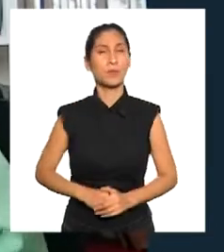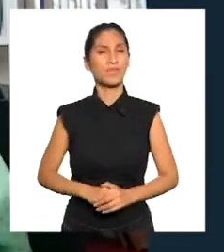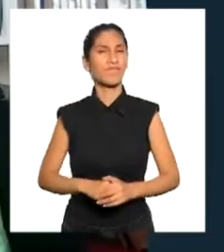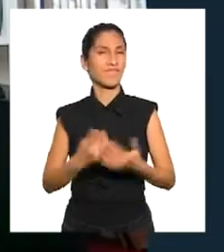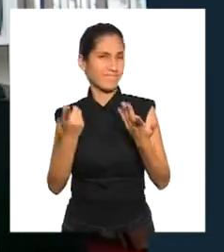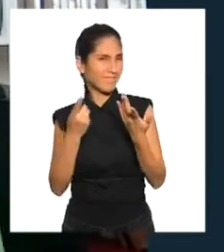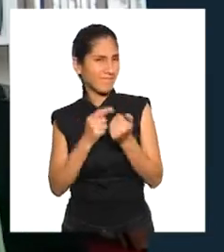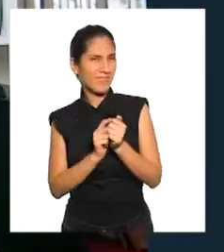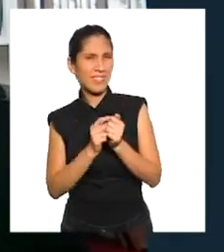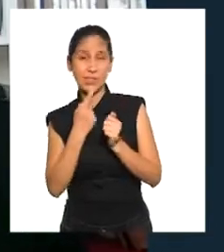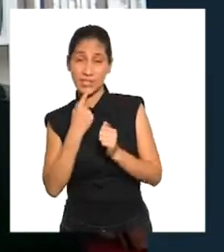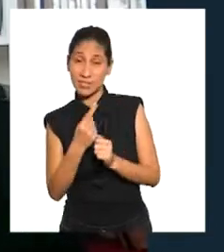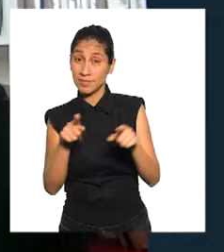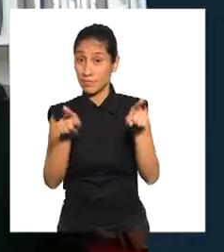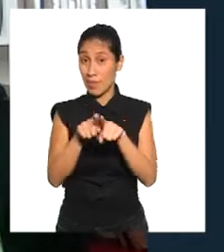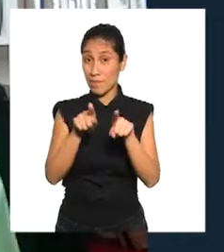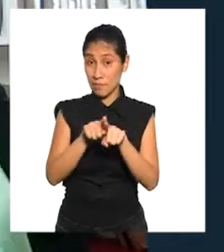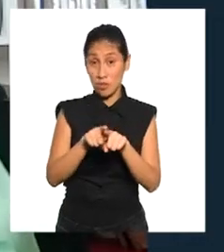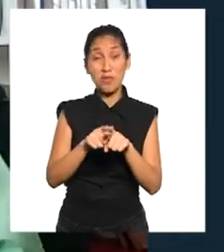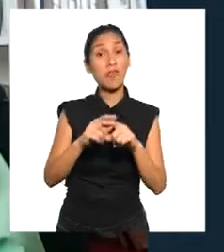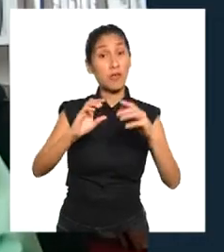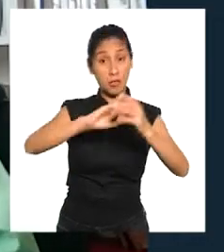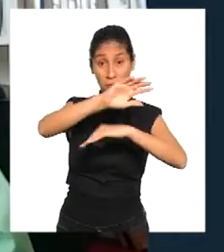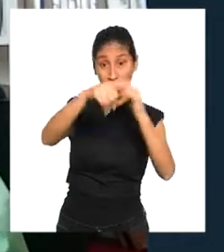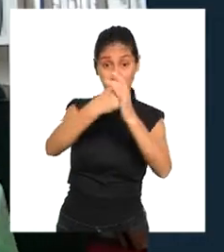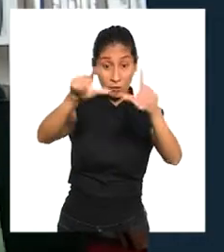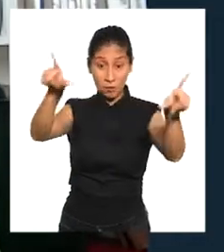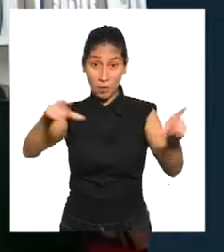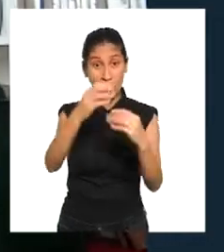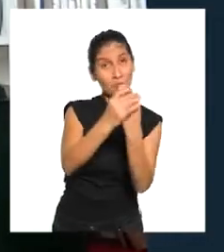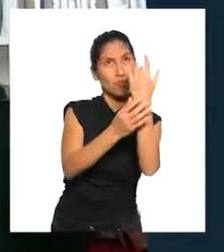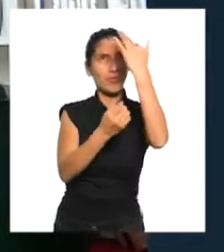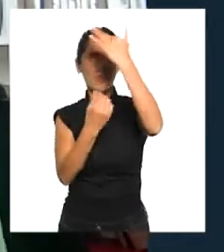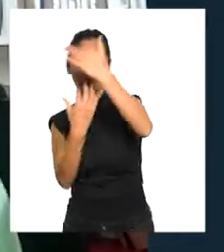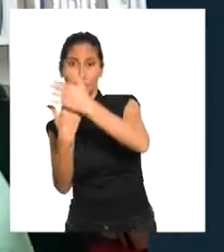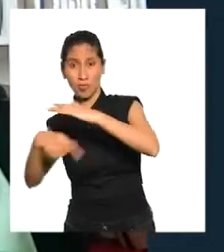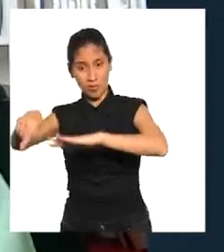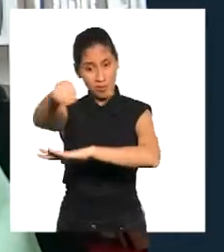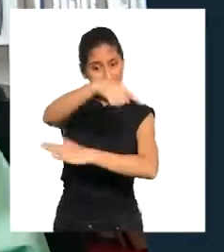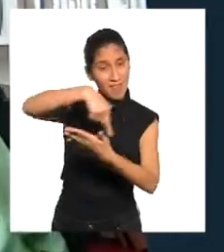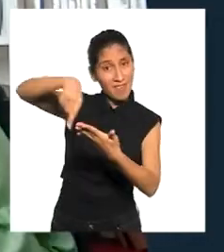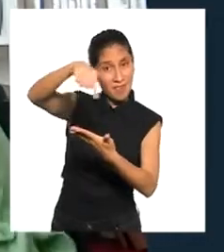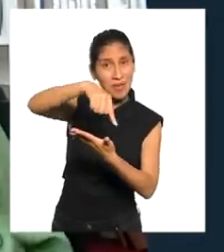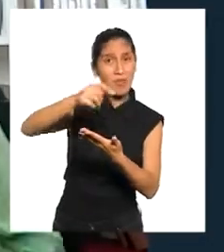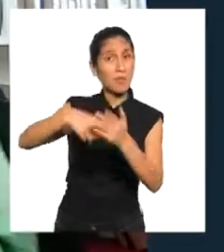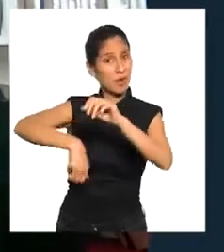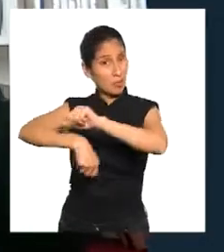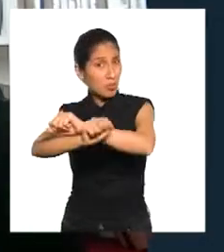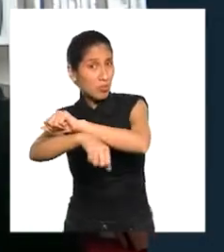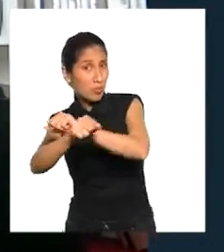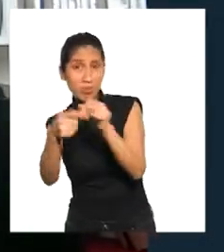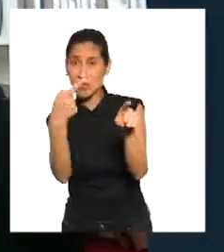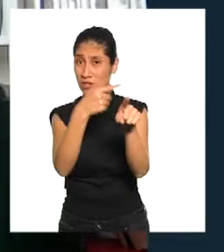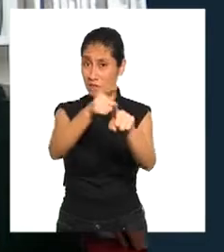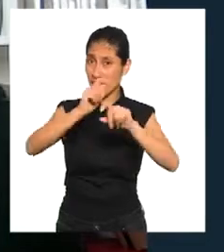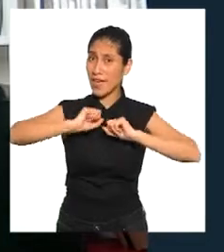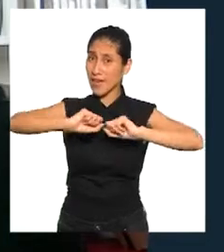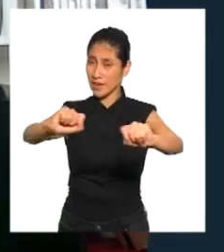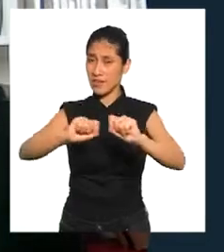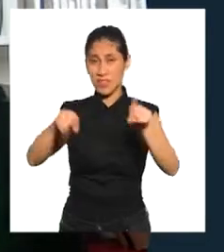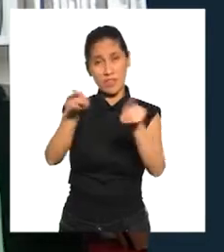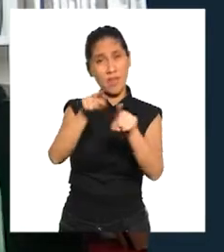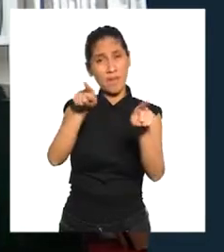voy a poder igual salir a hacer deporte, voy a poder tener alimentos de calidad, voy a poder salir a hacer